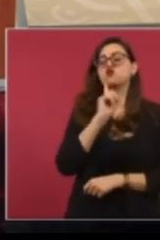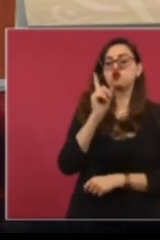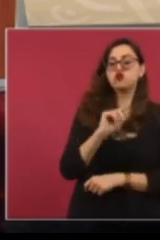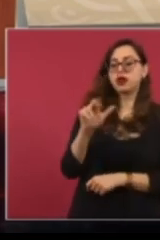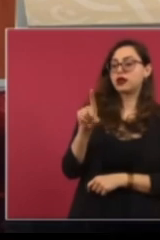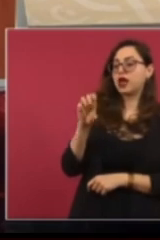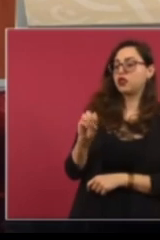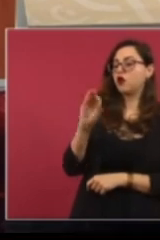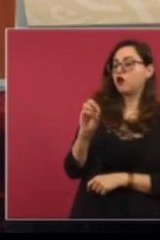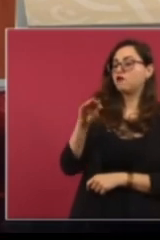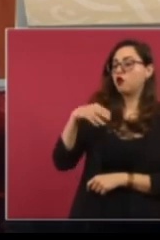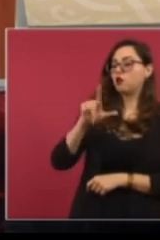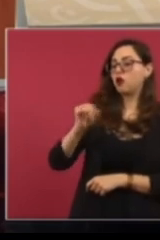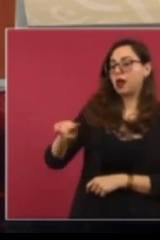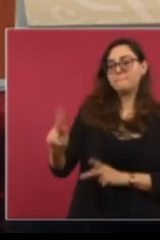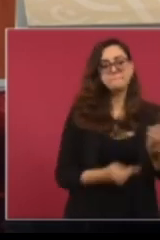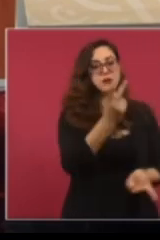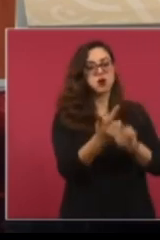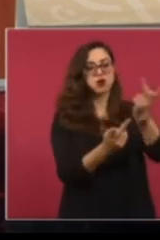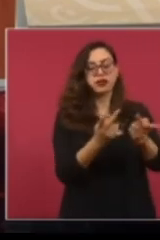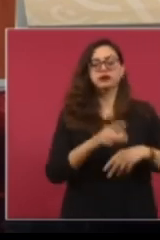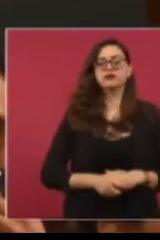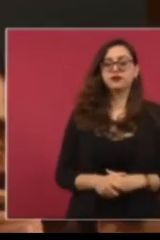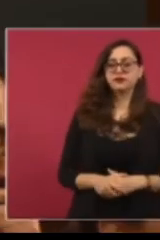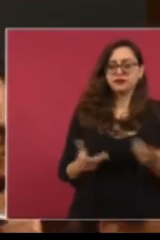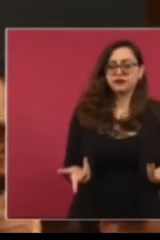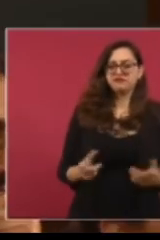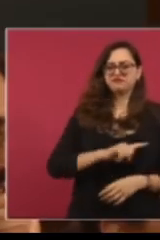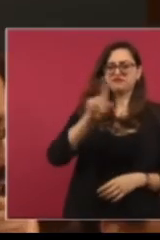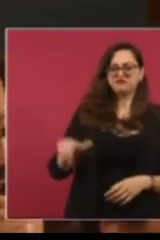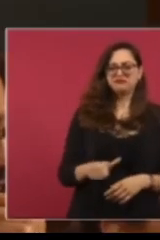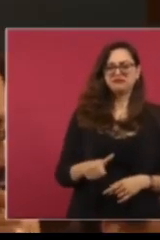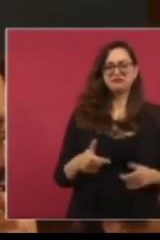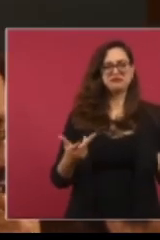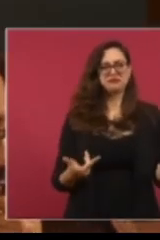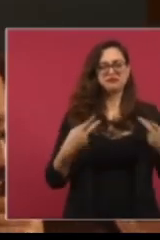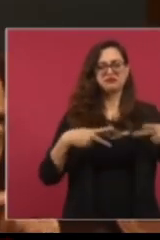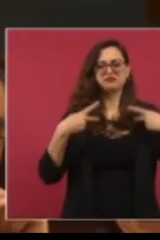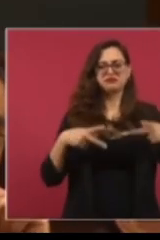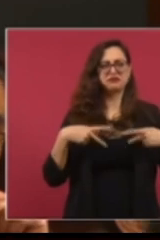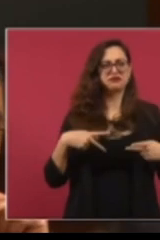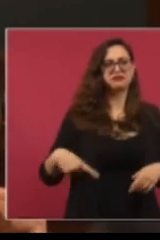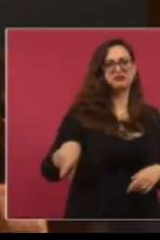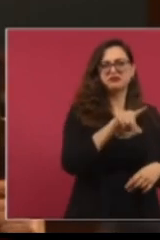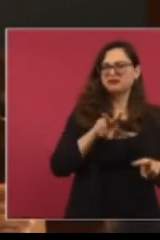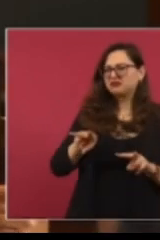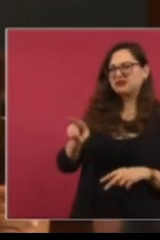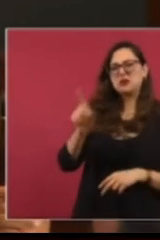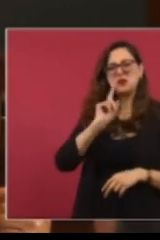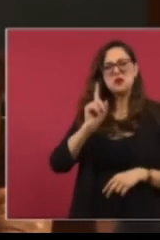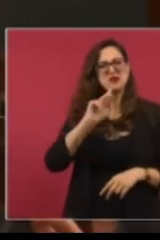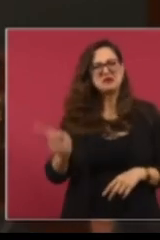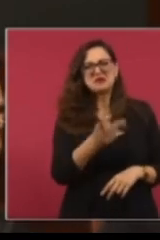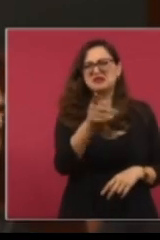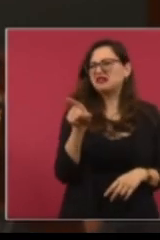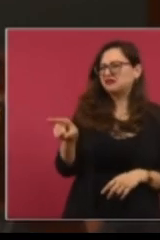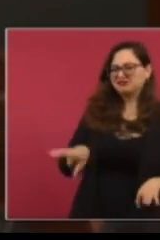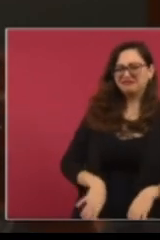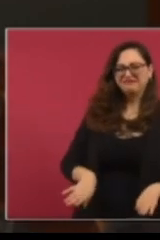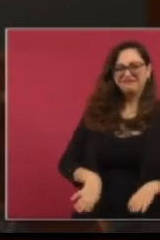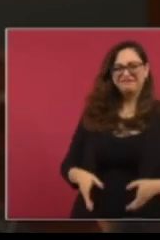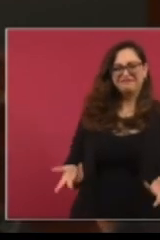y piensan que les ya nada más porque les jura Amor eterno ellos se lo creen estos idiotas youtuberos que siguen a este loco